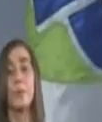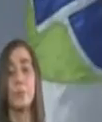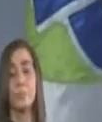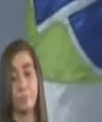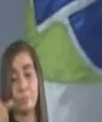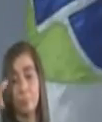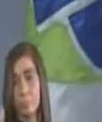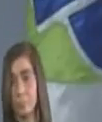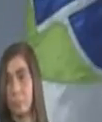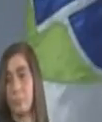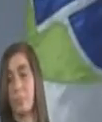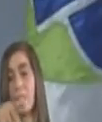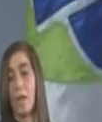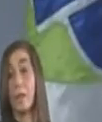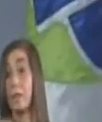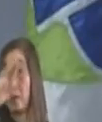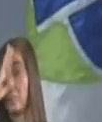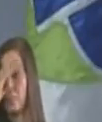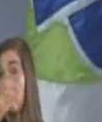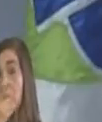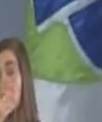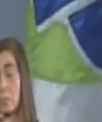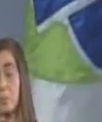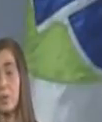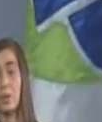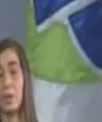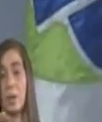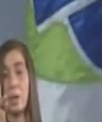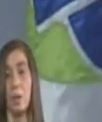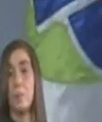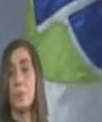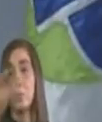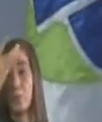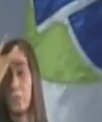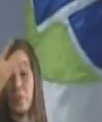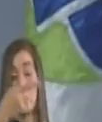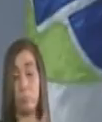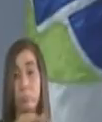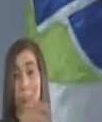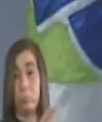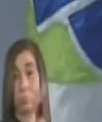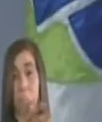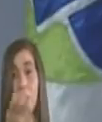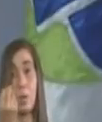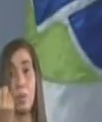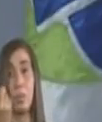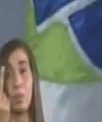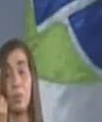la República Dominicana, el número de casos confirmados total es de